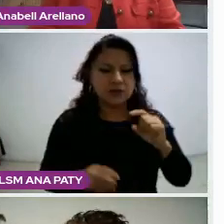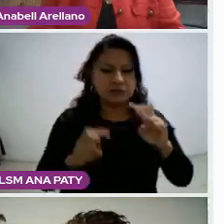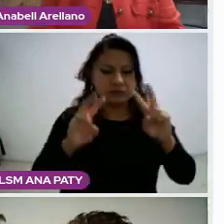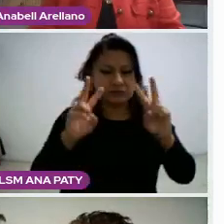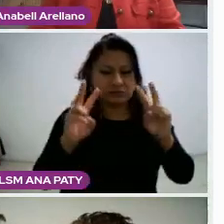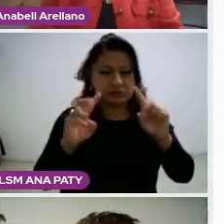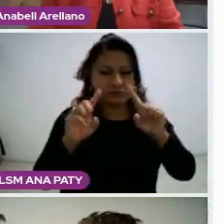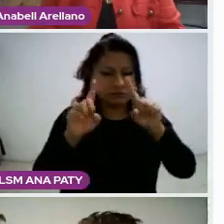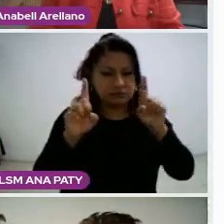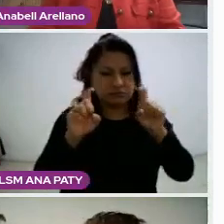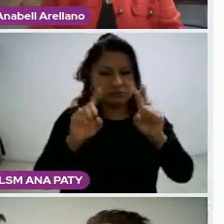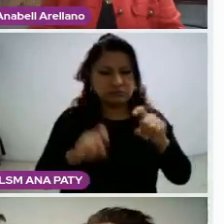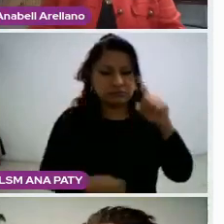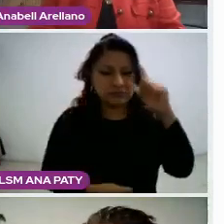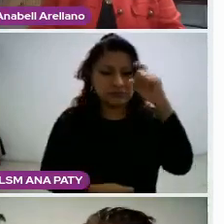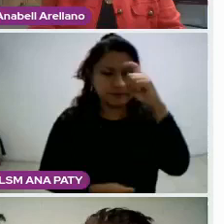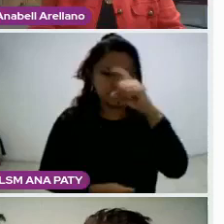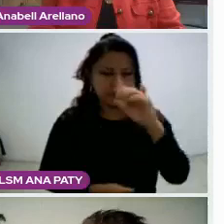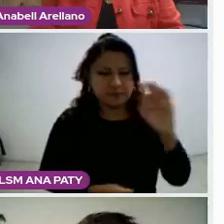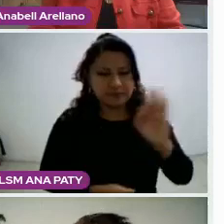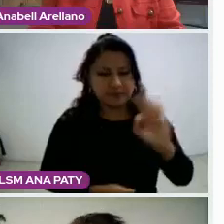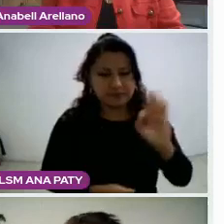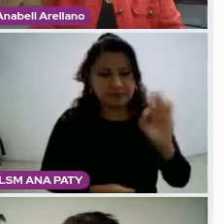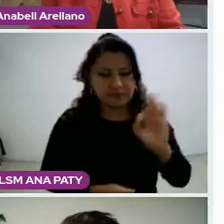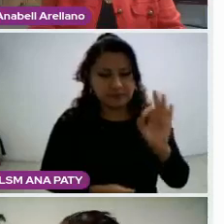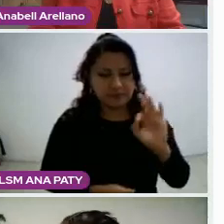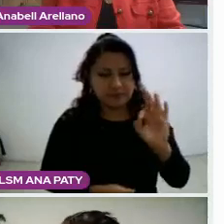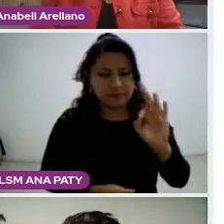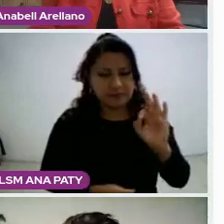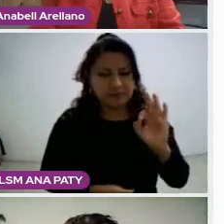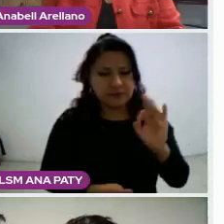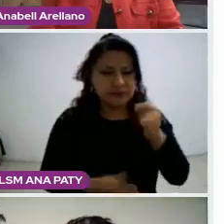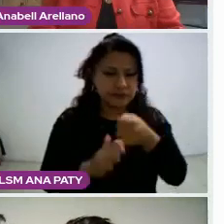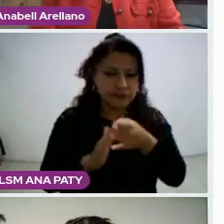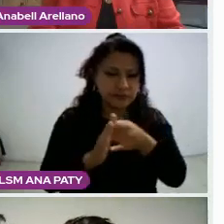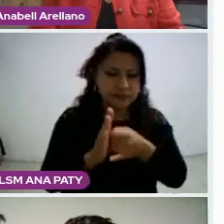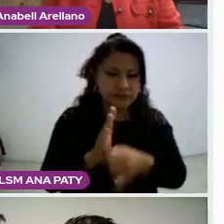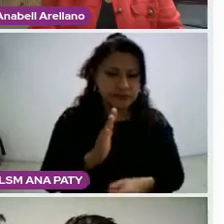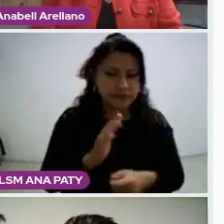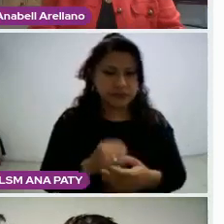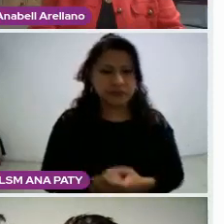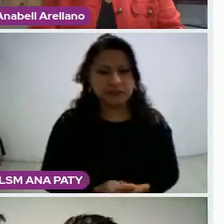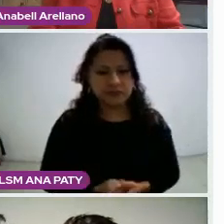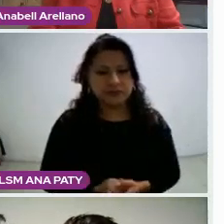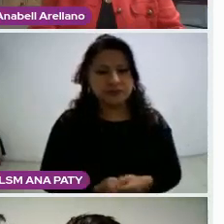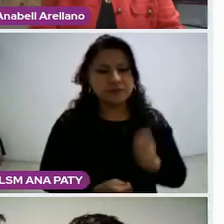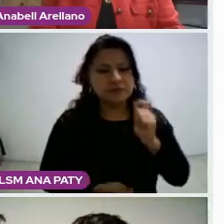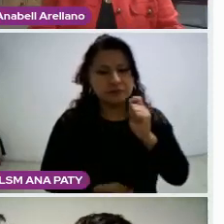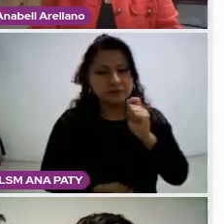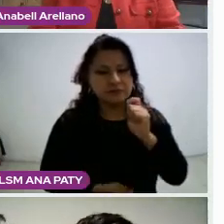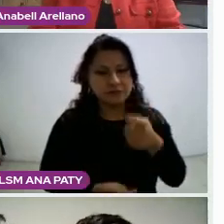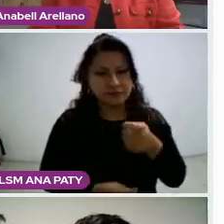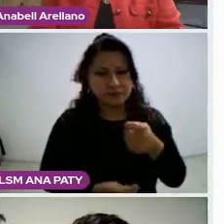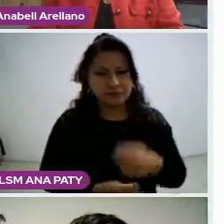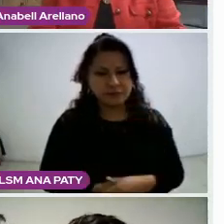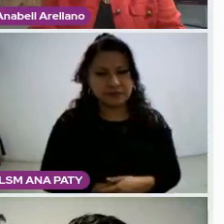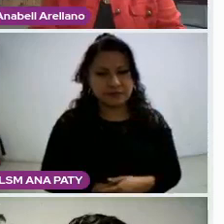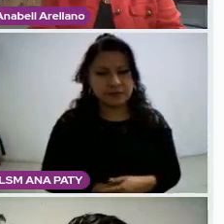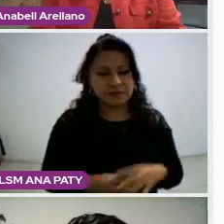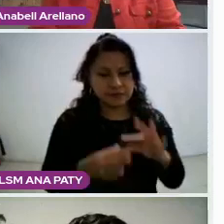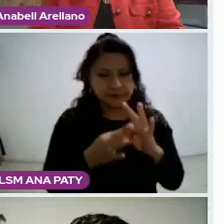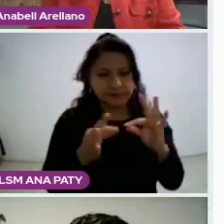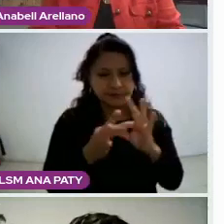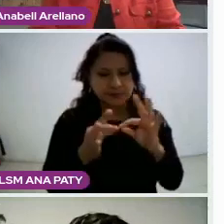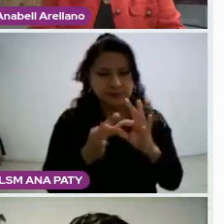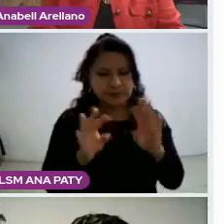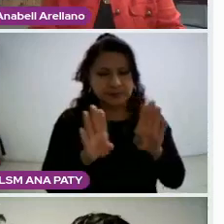dificultades para el pensamiento abstracto. ¿Qué quiere decir esto? Que como que son así de, bueno, sí, me